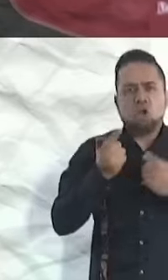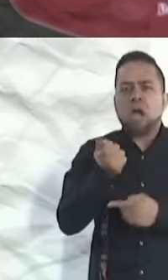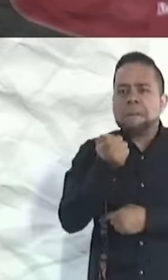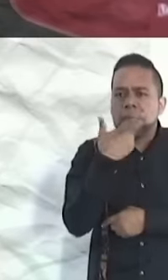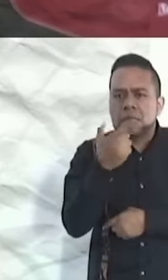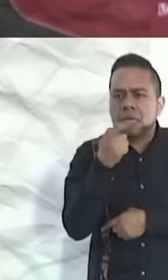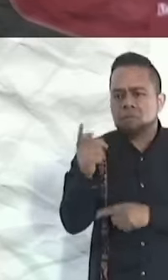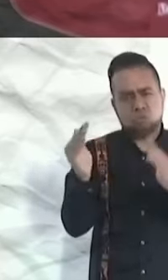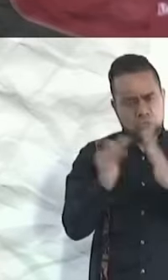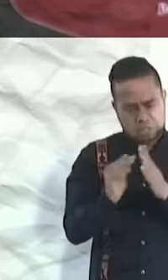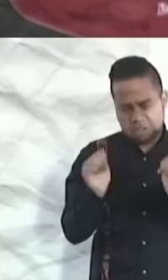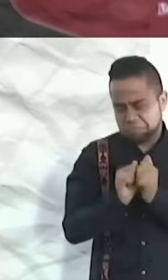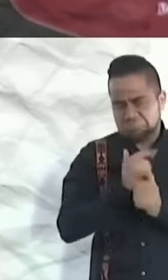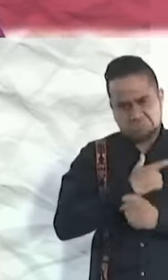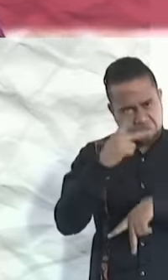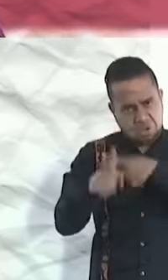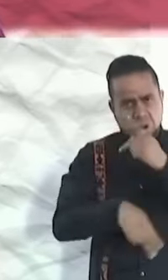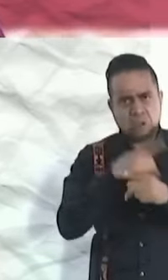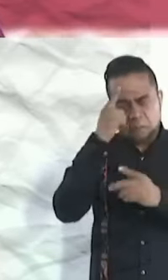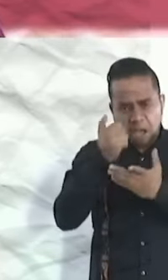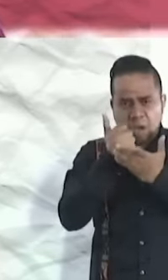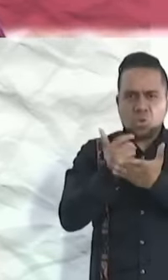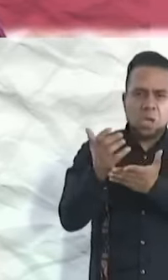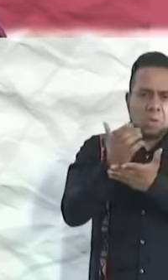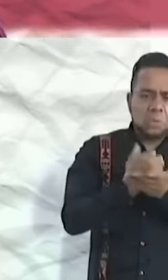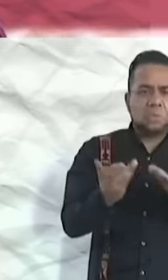sus viviendas.